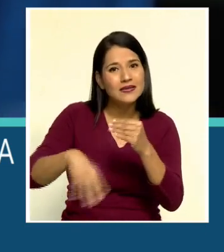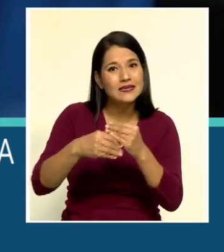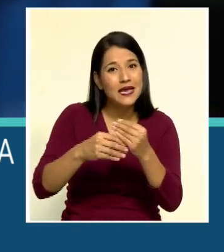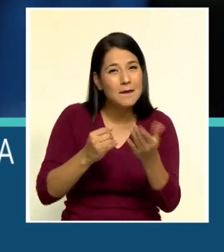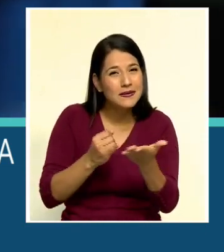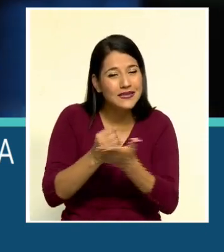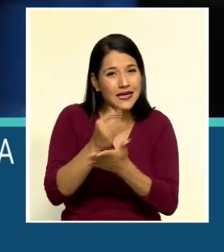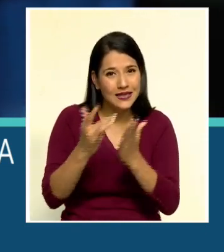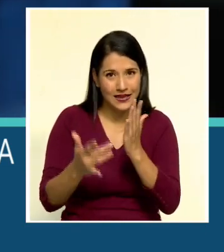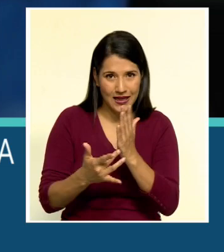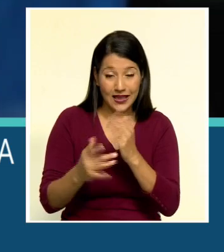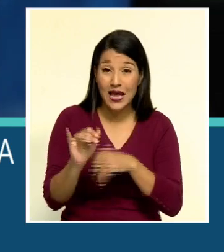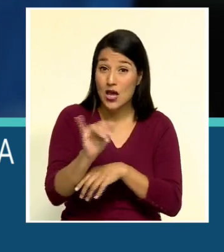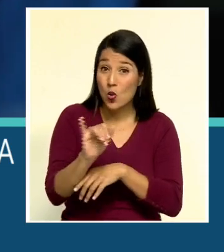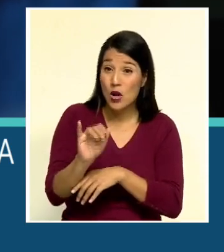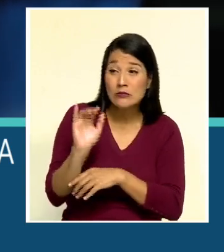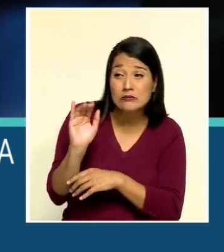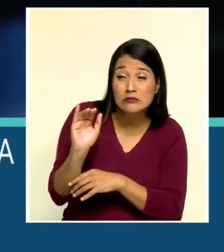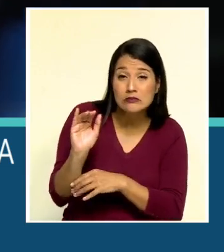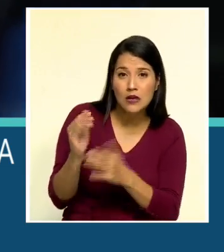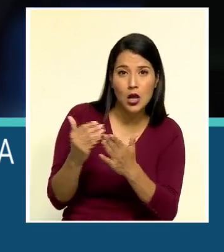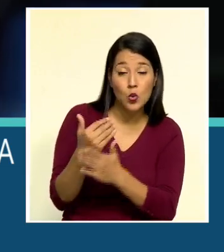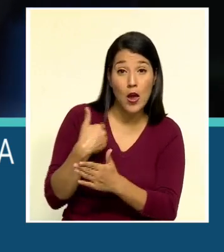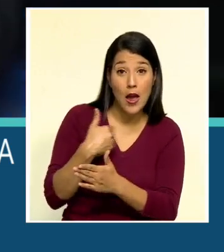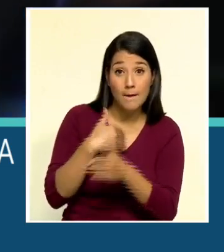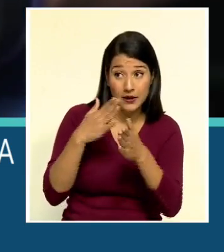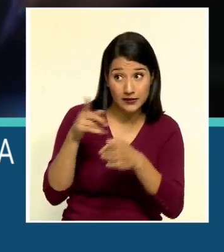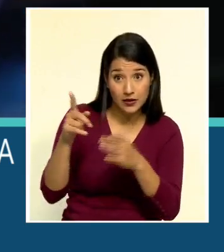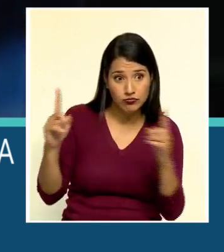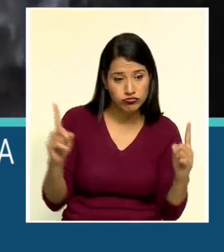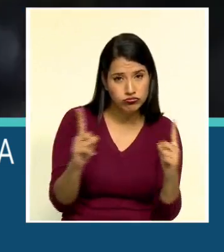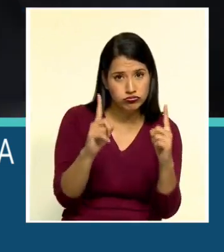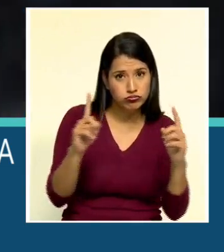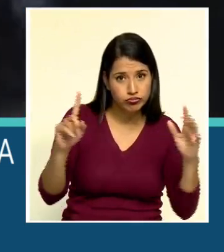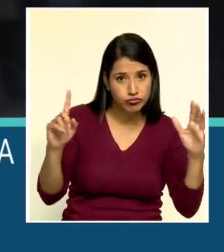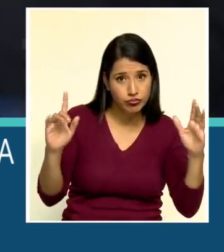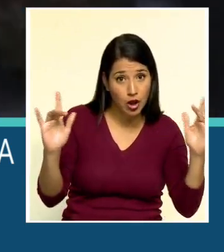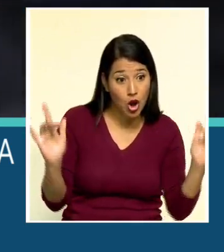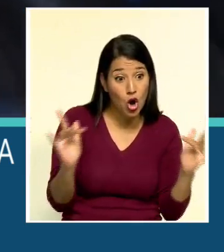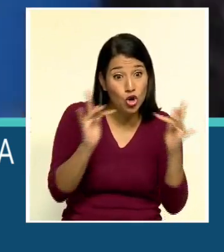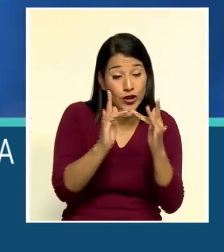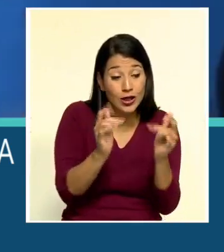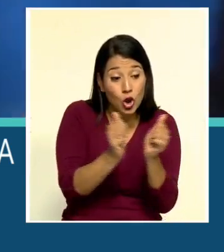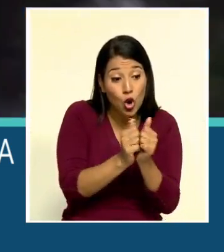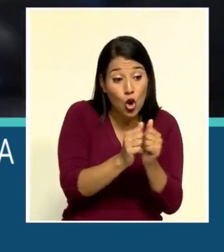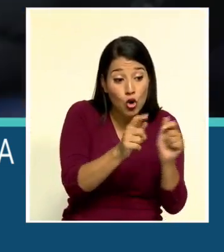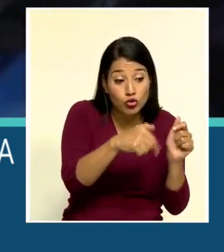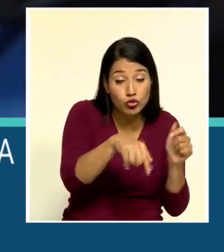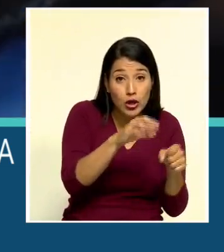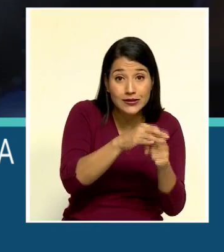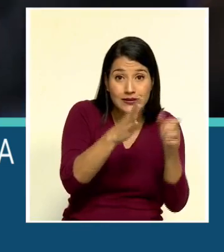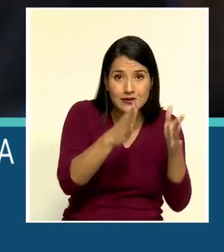que hicieron un llamado a la nueva ministra a acercarse al sector productor de aguacate para conocer en detalle el tema.